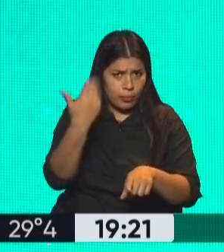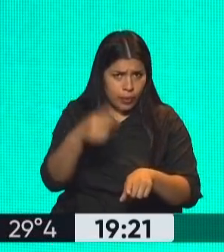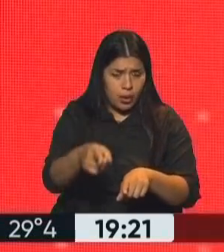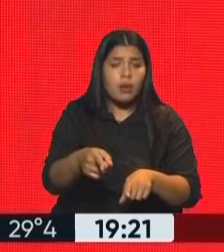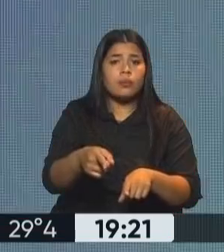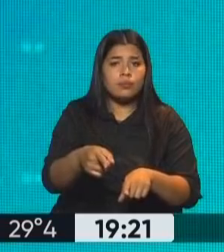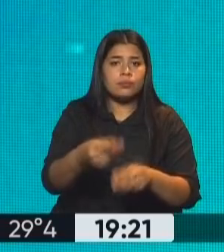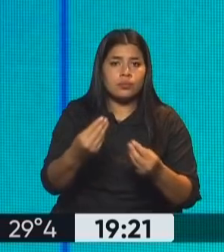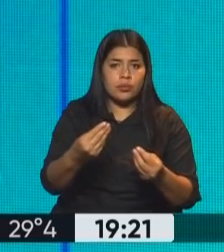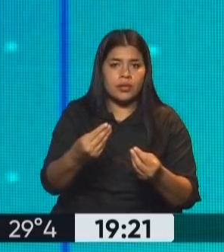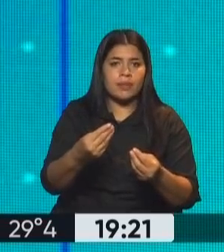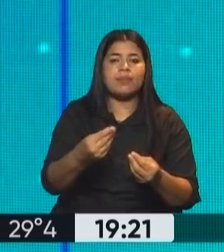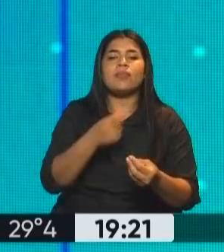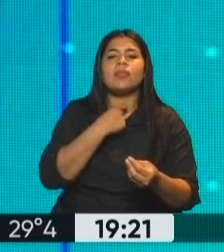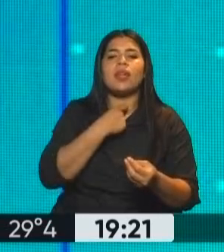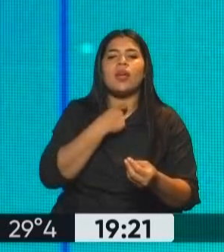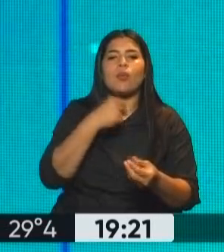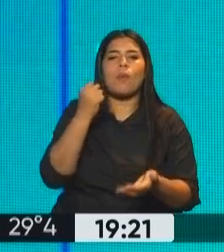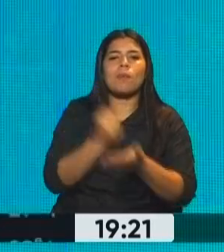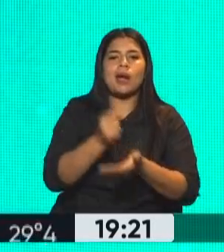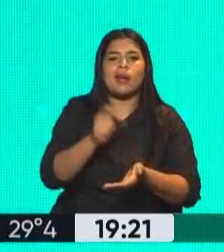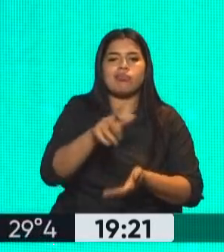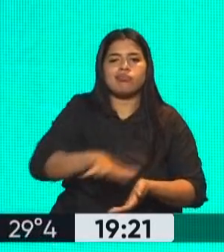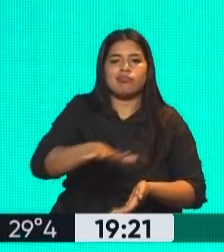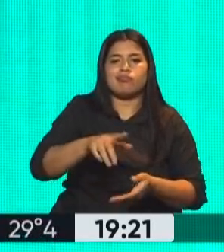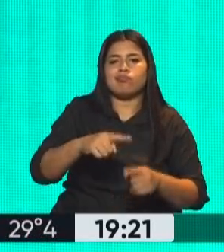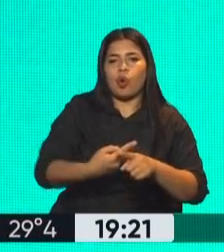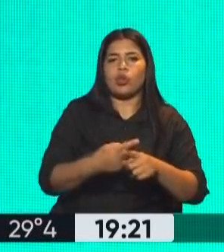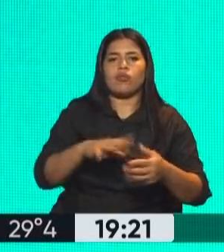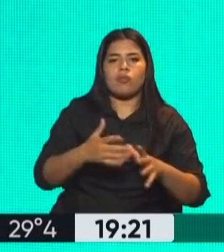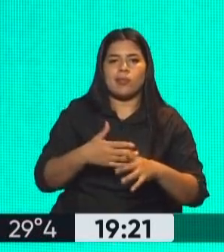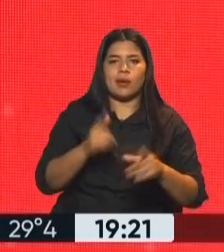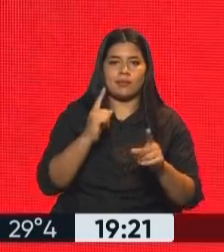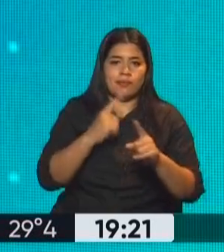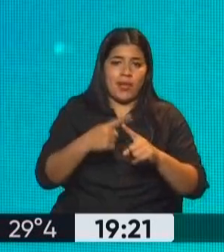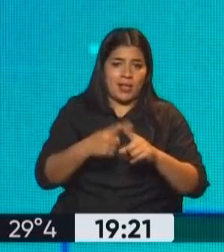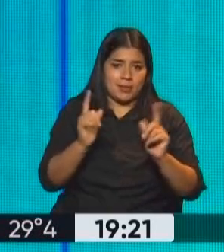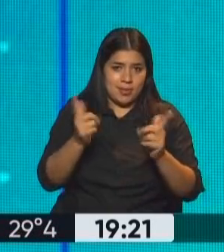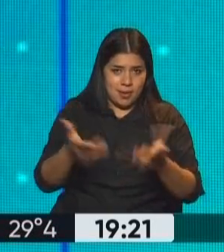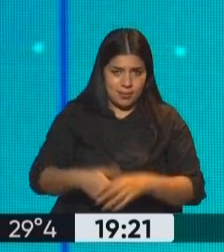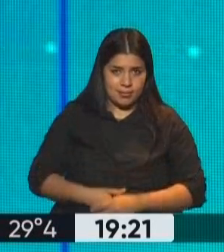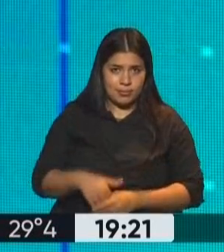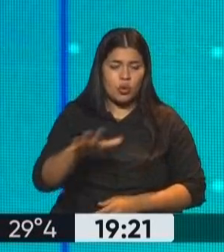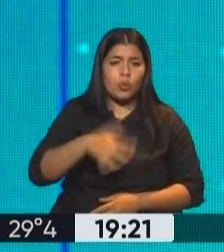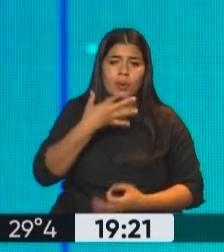justamente ese sector político como un ámbito de fiesta, en un lugar en el que claramente no es el adecuado.